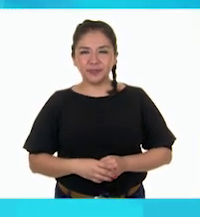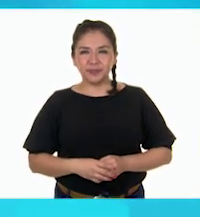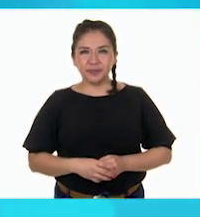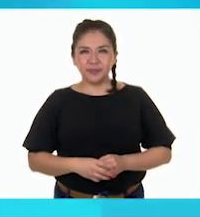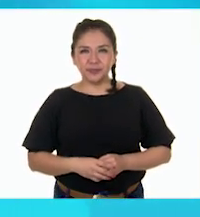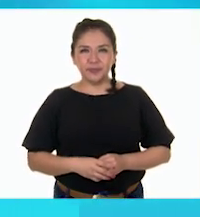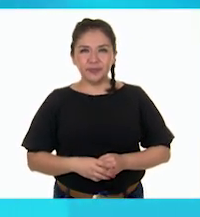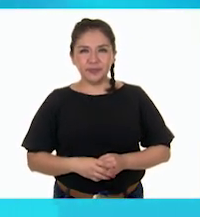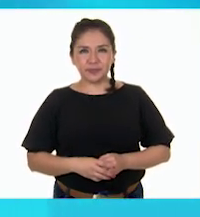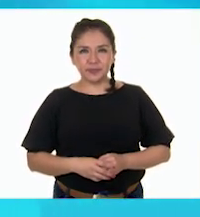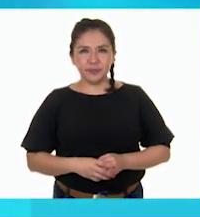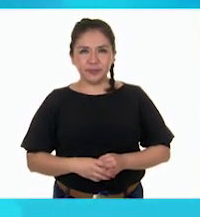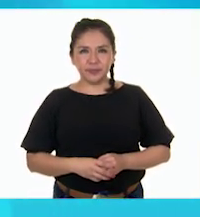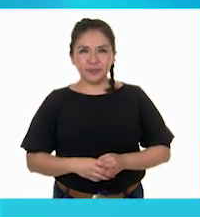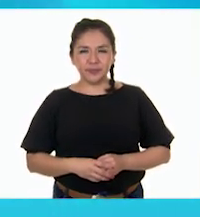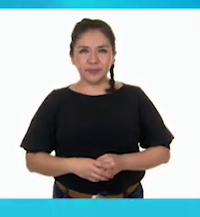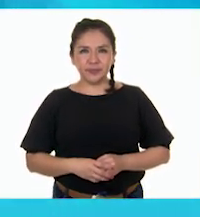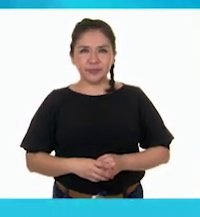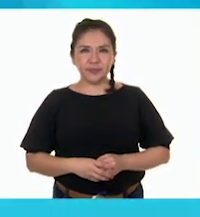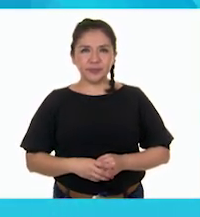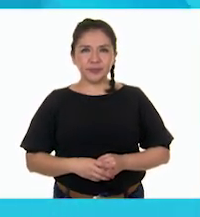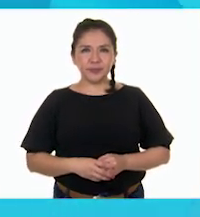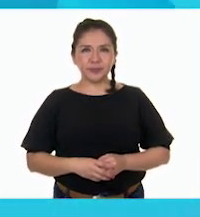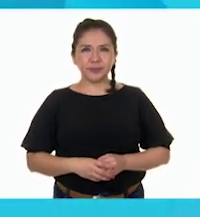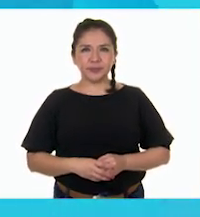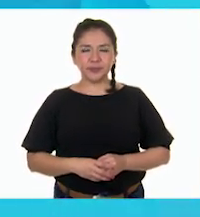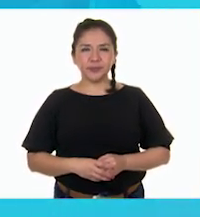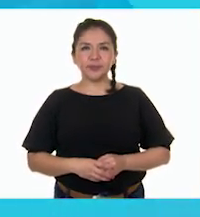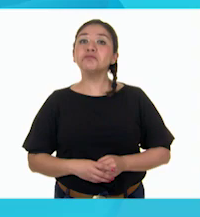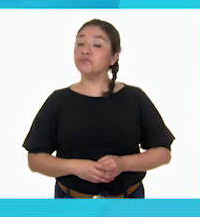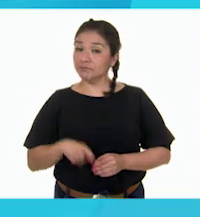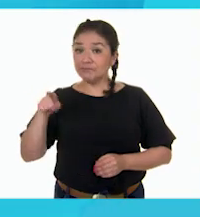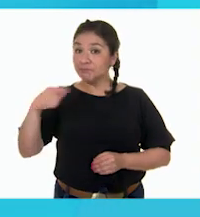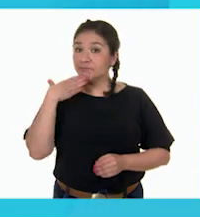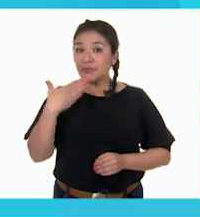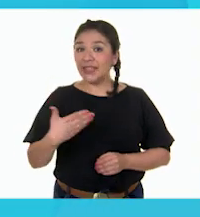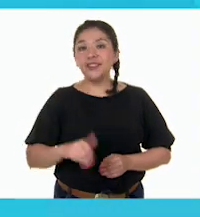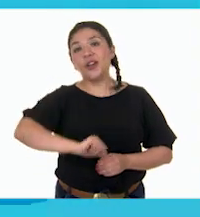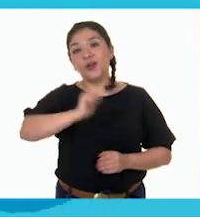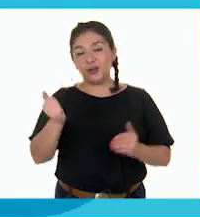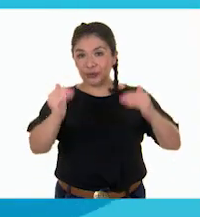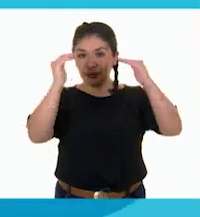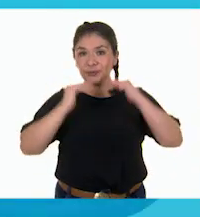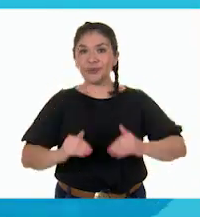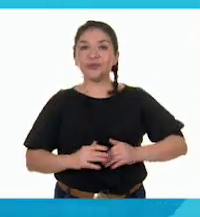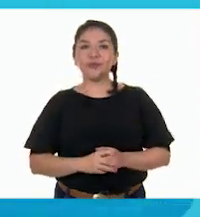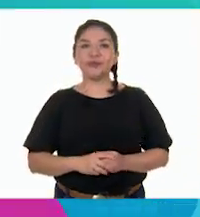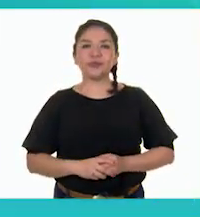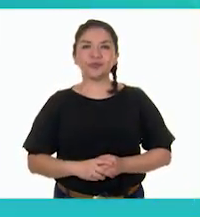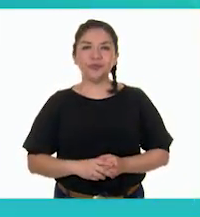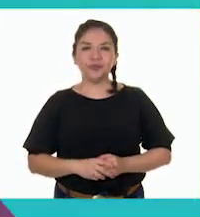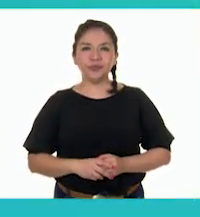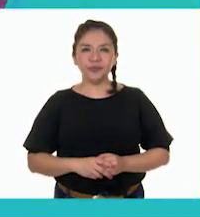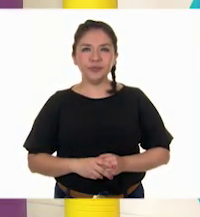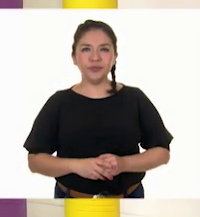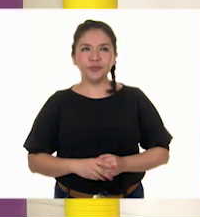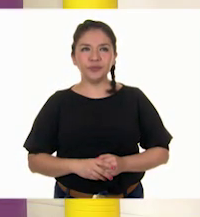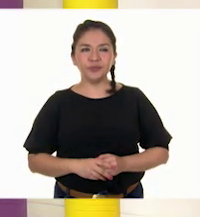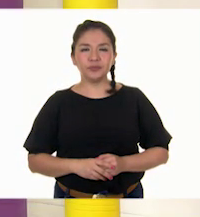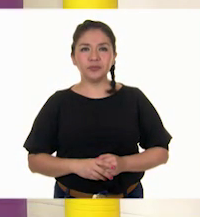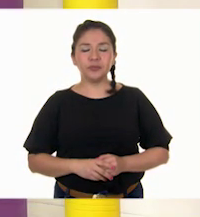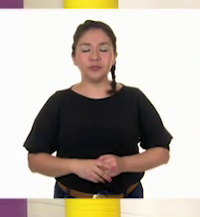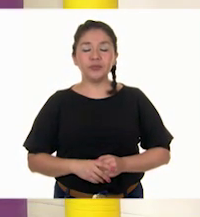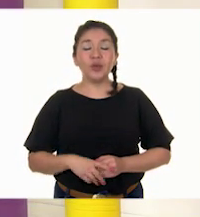Entonces lo voy a poner aquí. Ustedes sigan. Excelente. Muy bien. Siguiente.